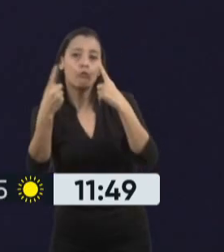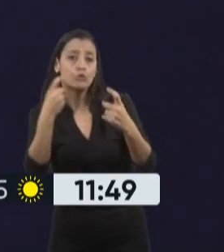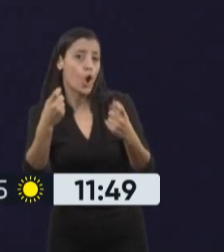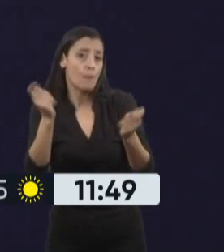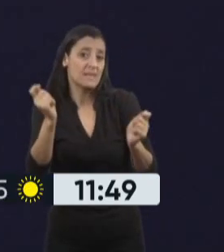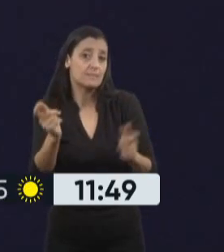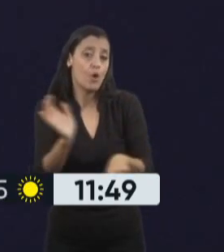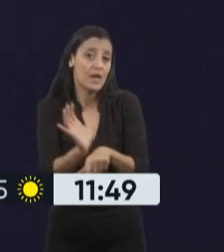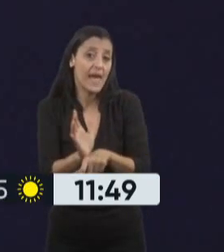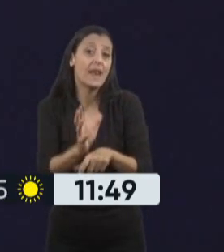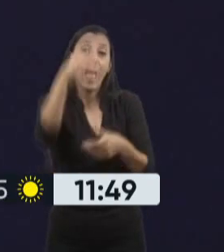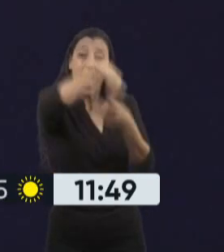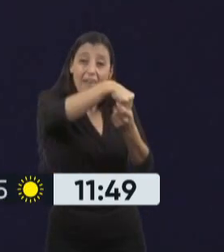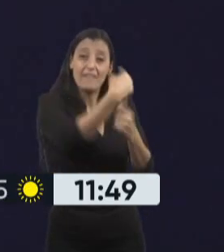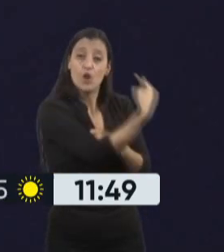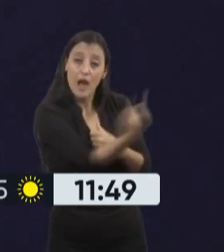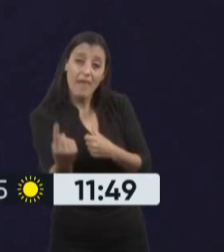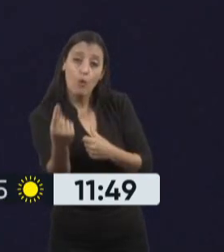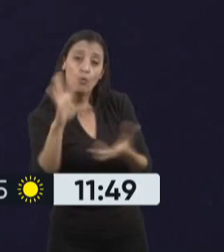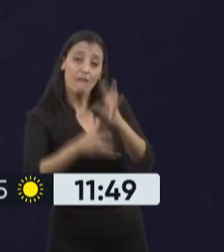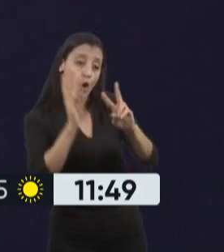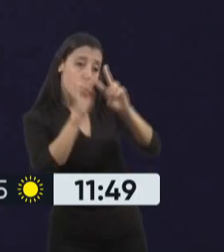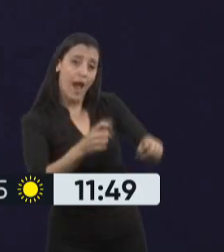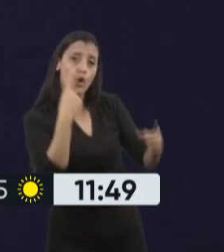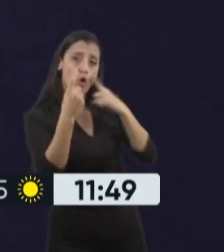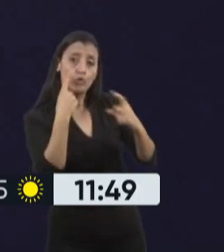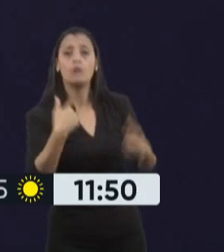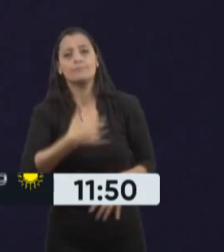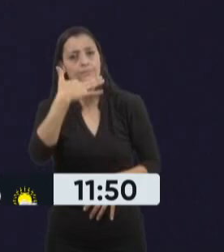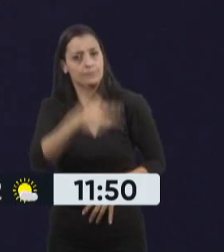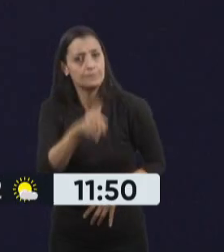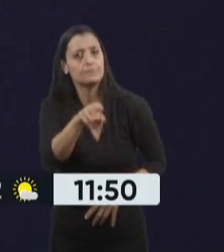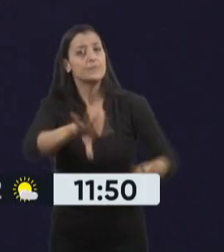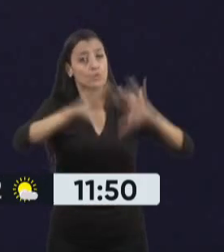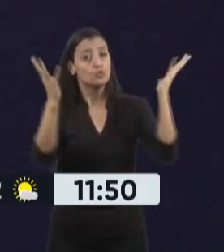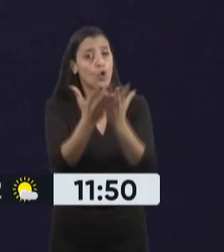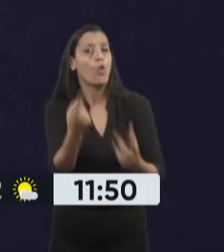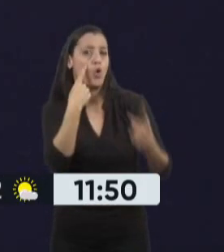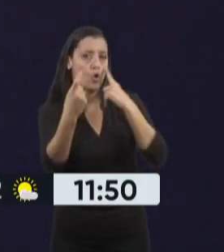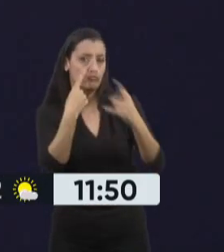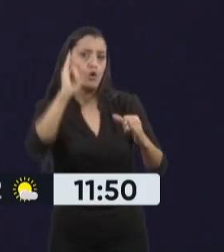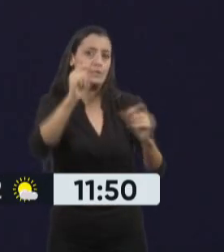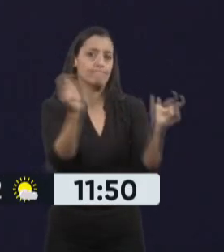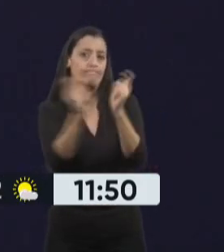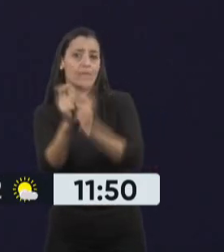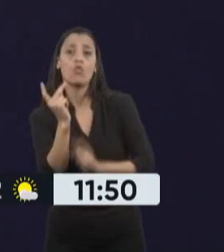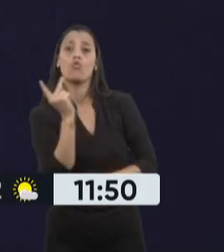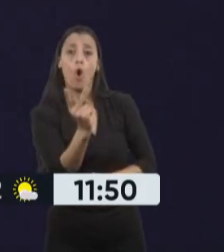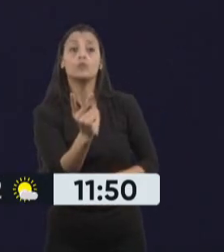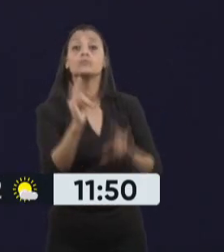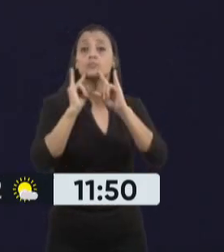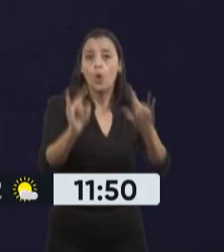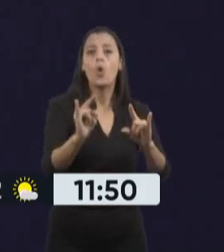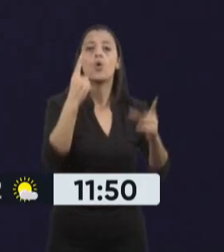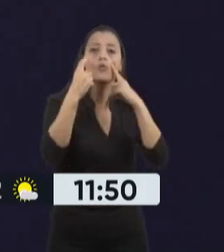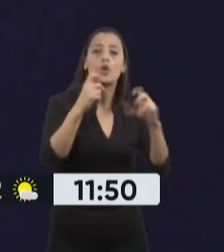resto de las áreas, más allá de que entiendo que esto va a tener un control de una bicameral que va a ser la que efectivamente controle